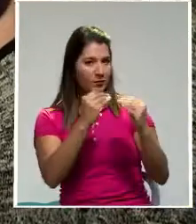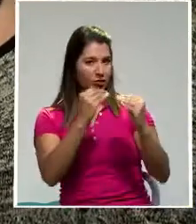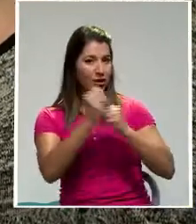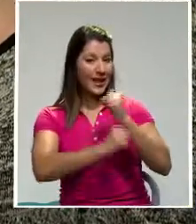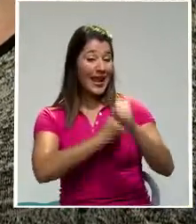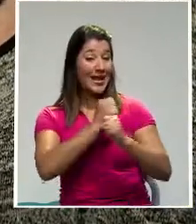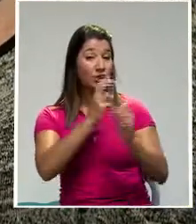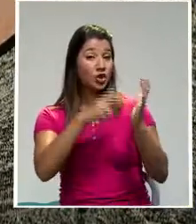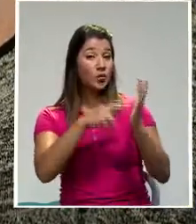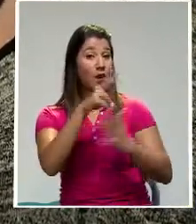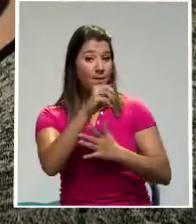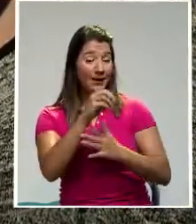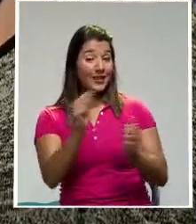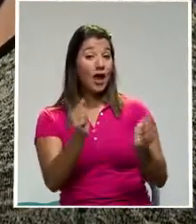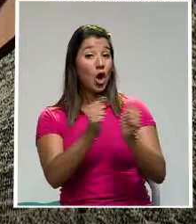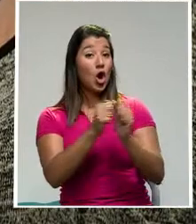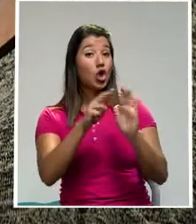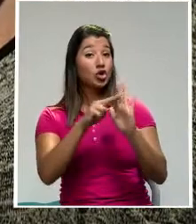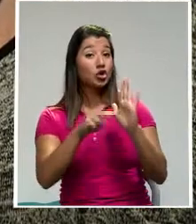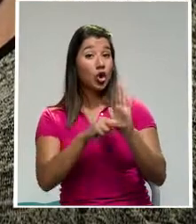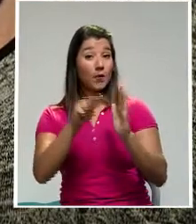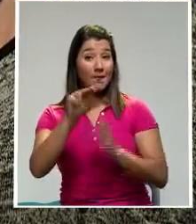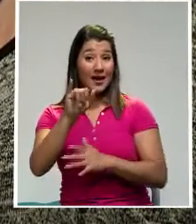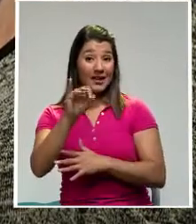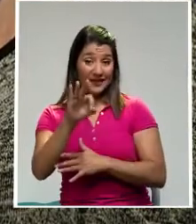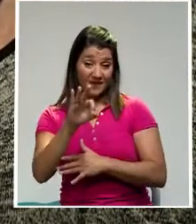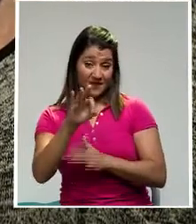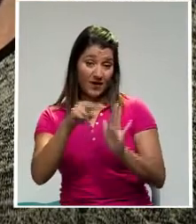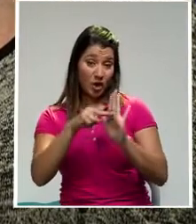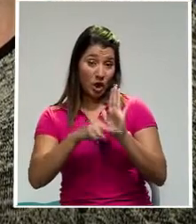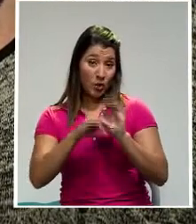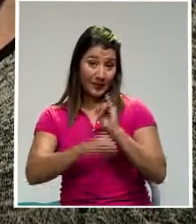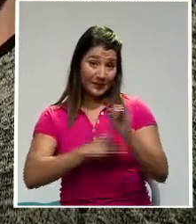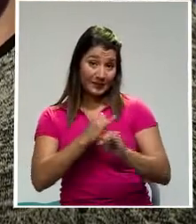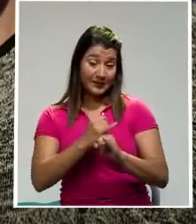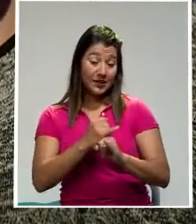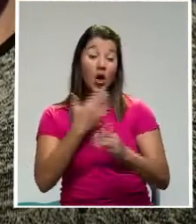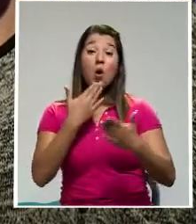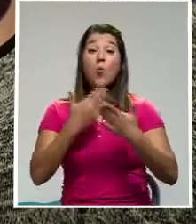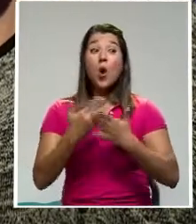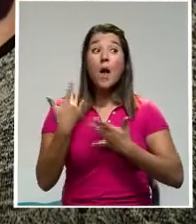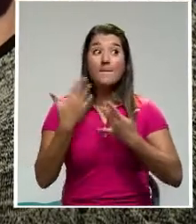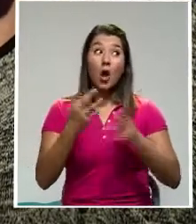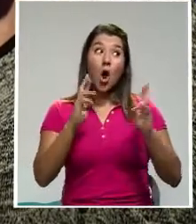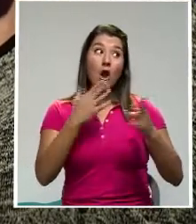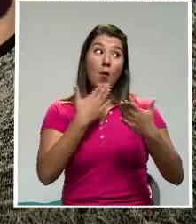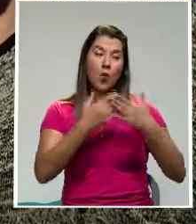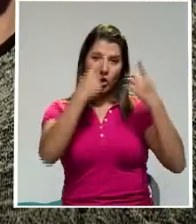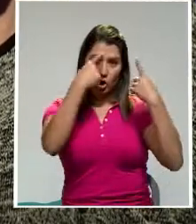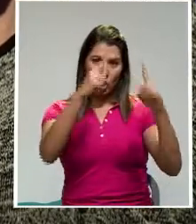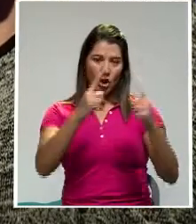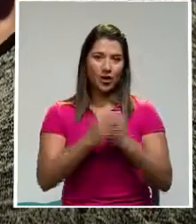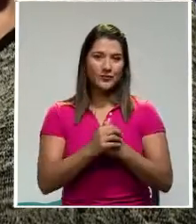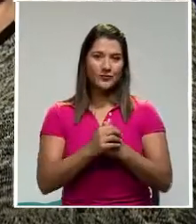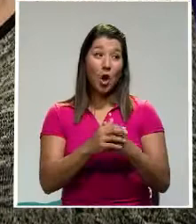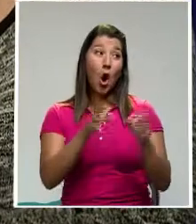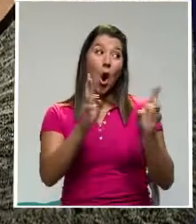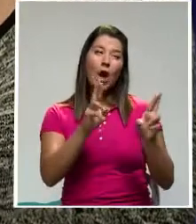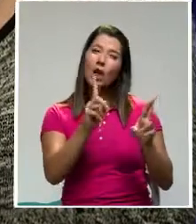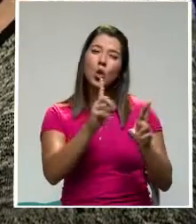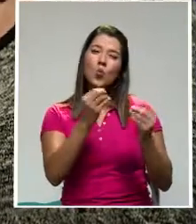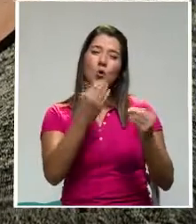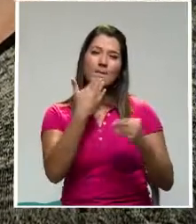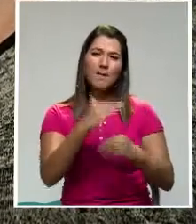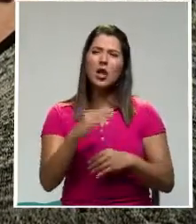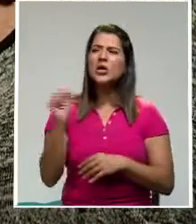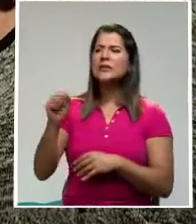expresada en normas NIF. Así es. Bueno, vamos a esperar ese número y ojalá que sean buenos, o por lo menos no tan malos.